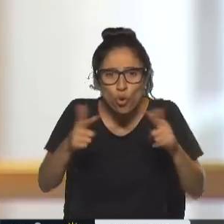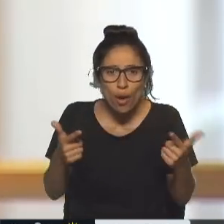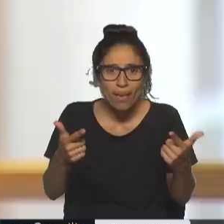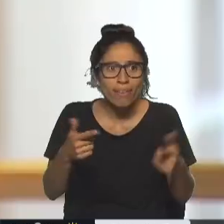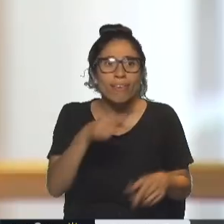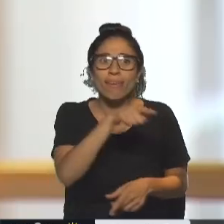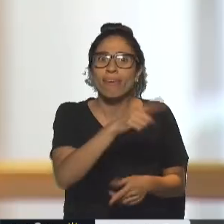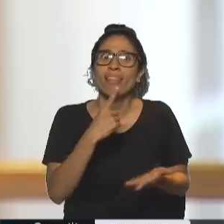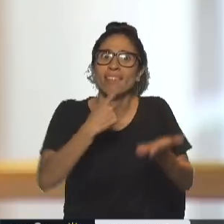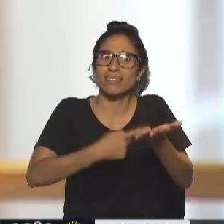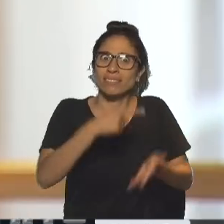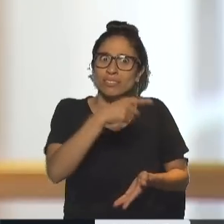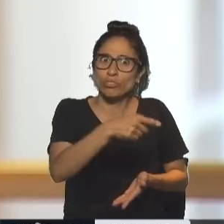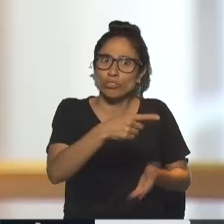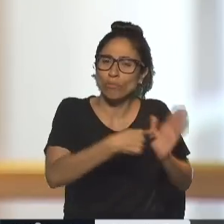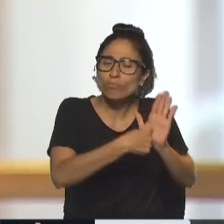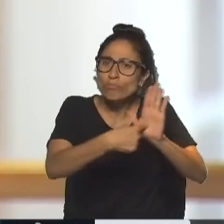dice explícitamente.